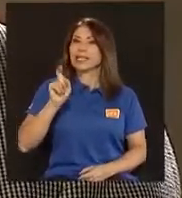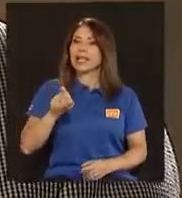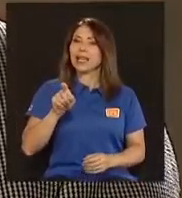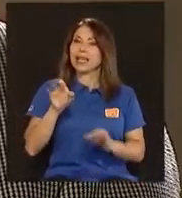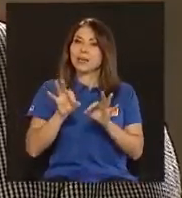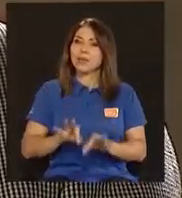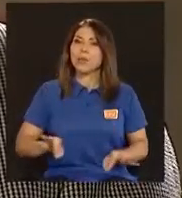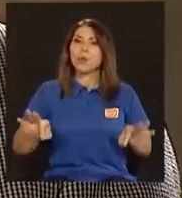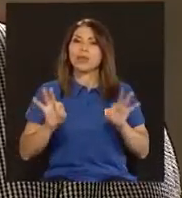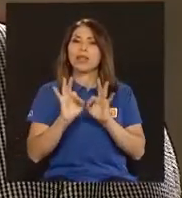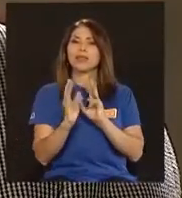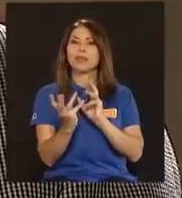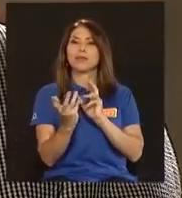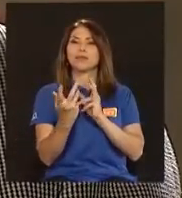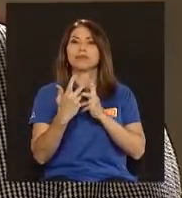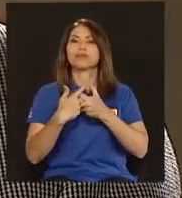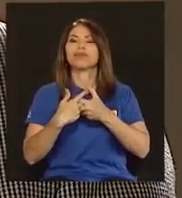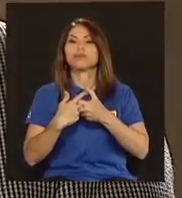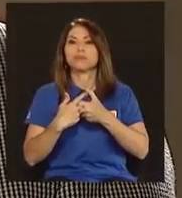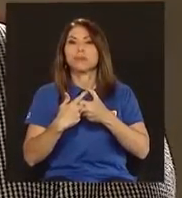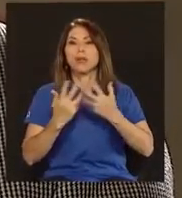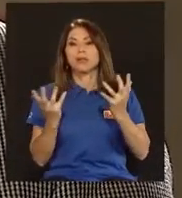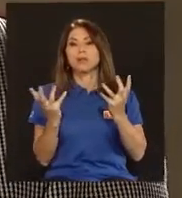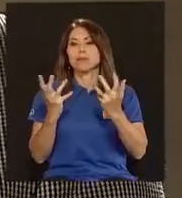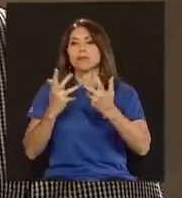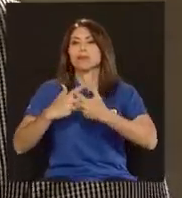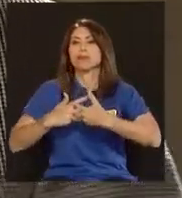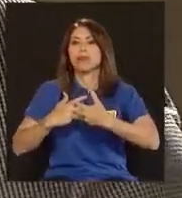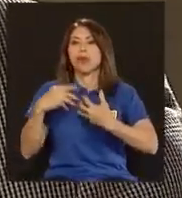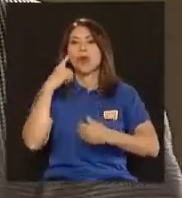importante porque nuestro país